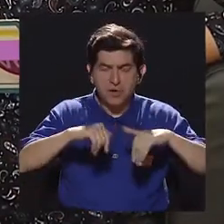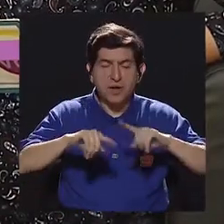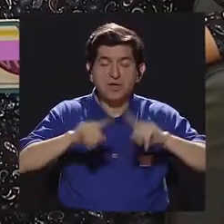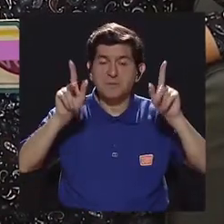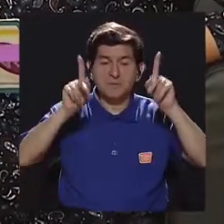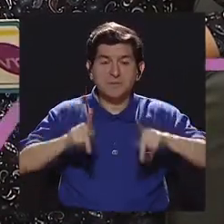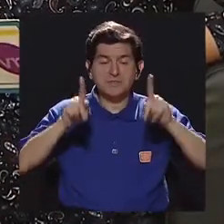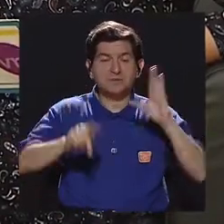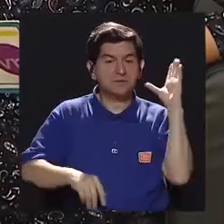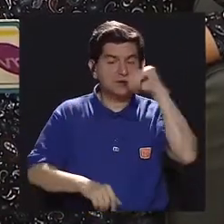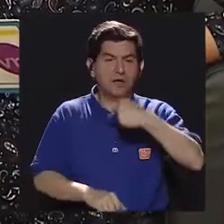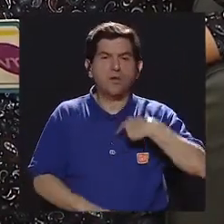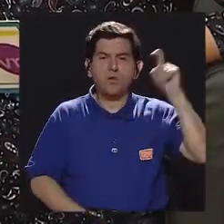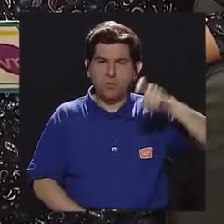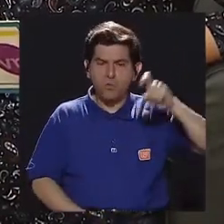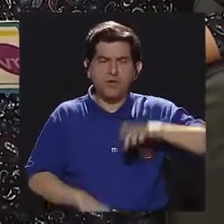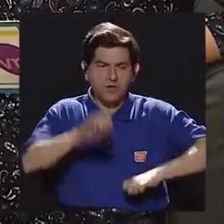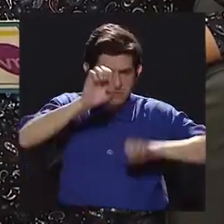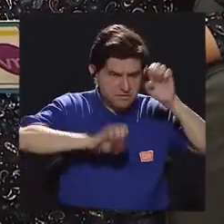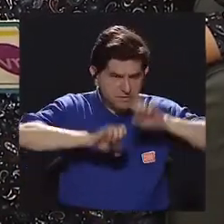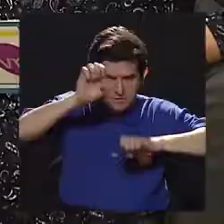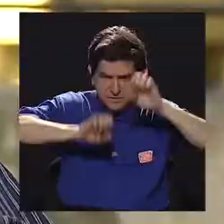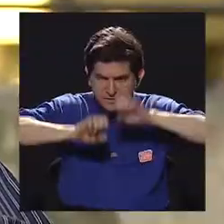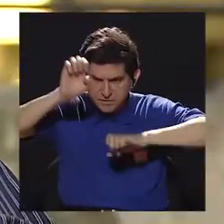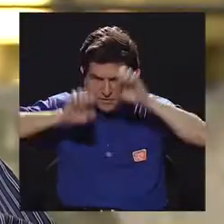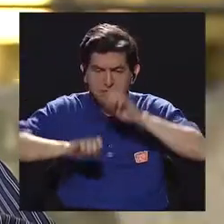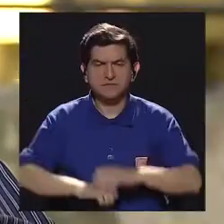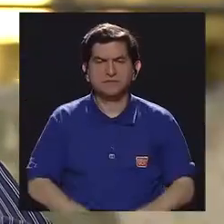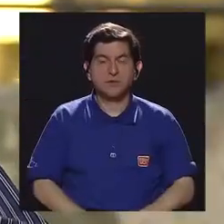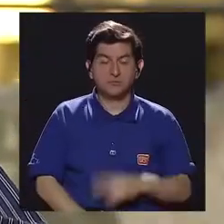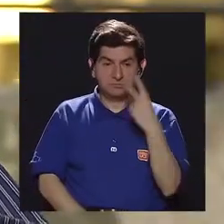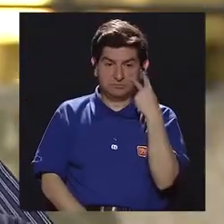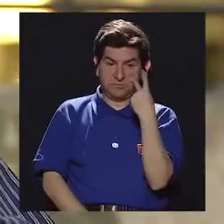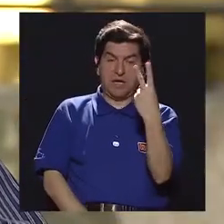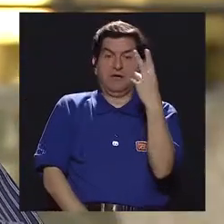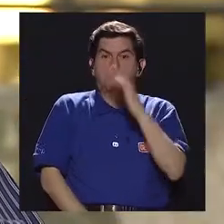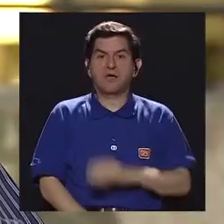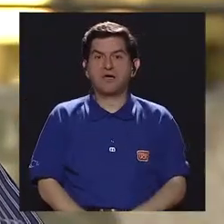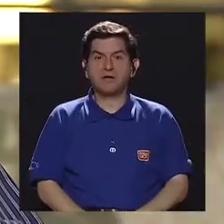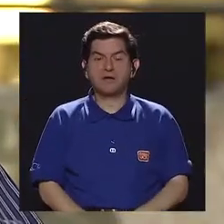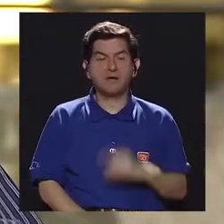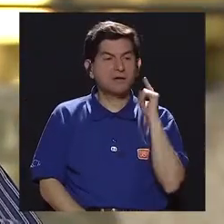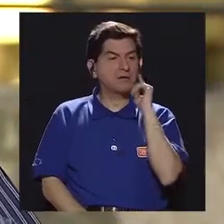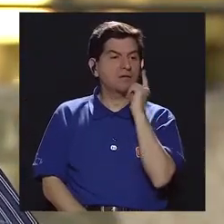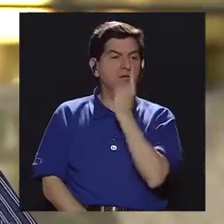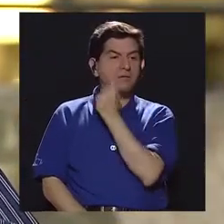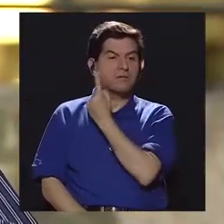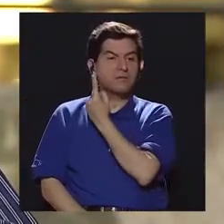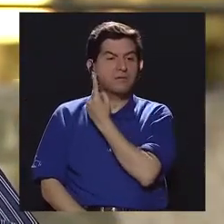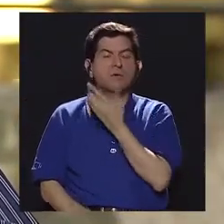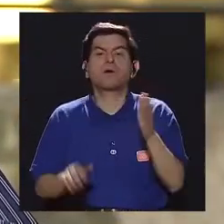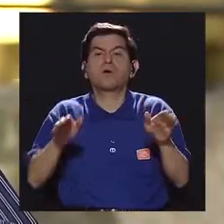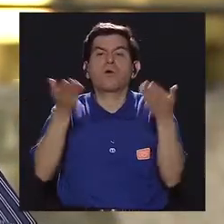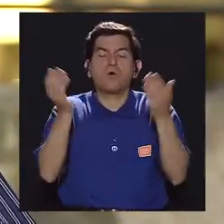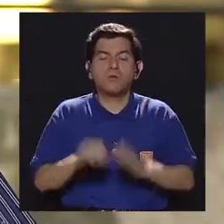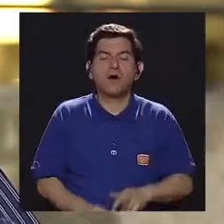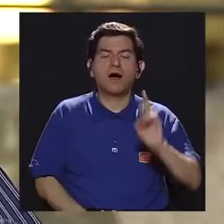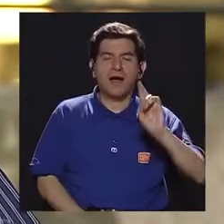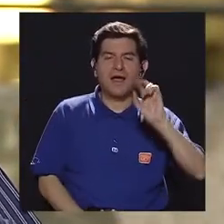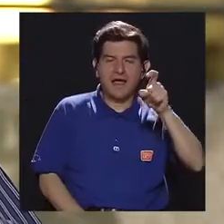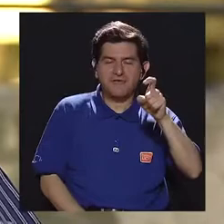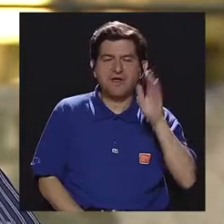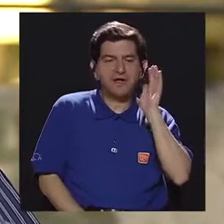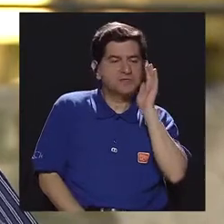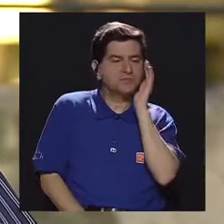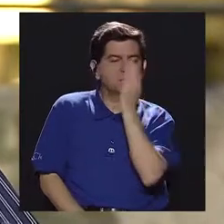se dé cuenta, ¿verdad? Entonces uno debiera de hacerse una evaluación para ver cómo está la boca. Eso se recomienda que se haga una radiografía